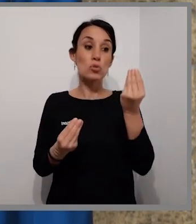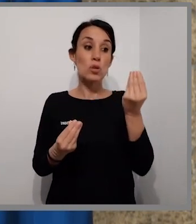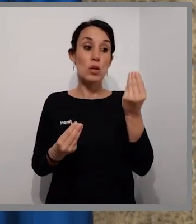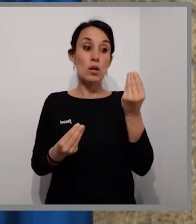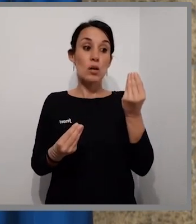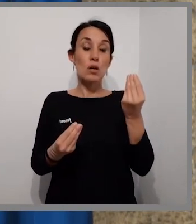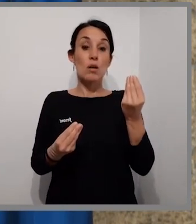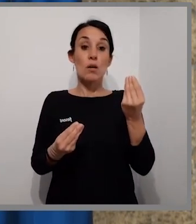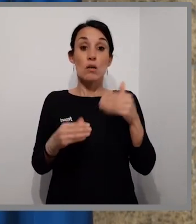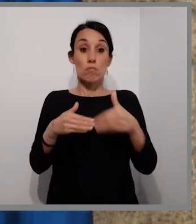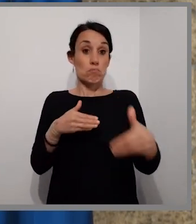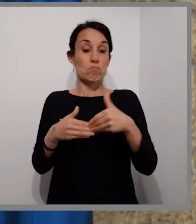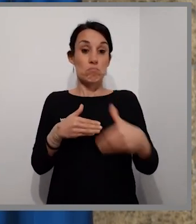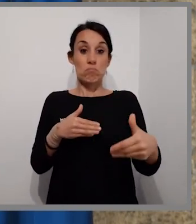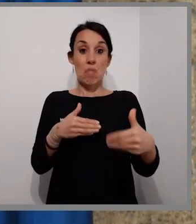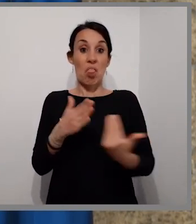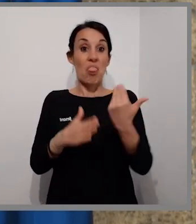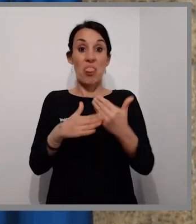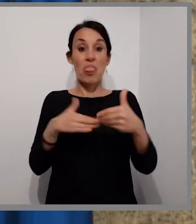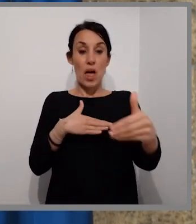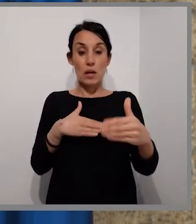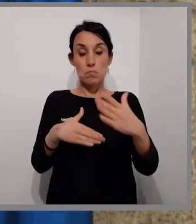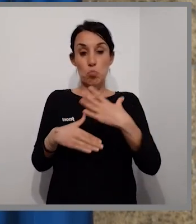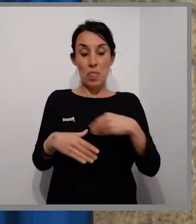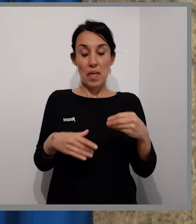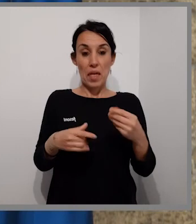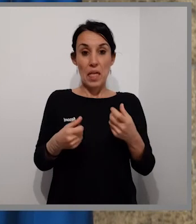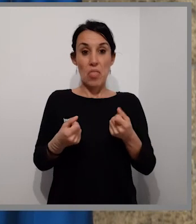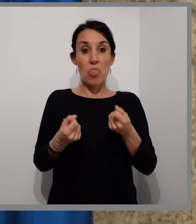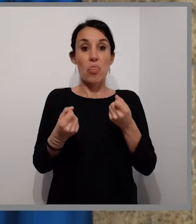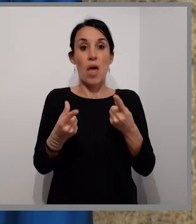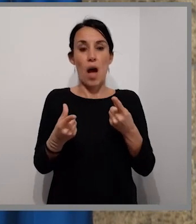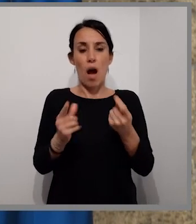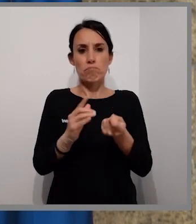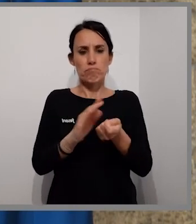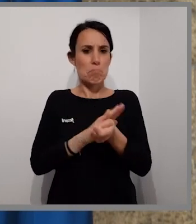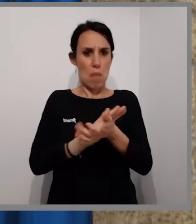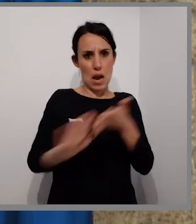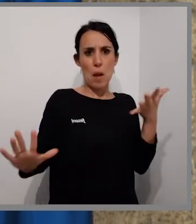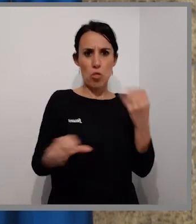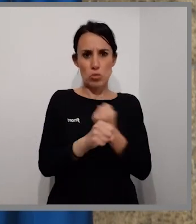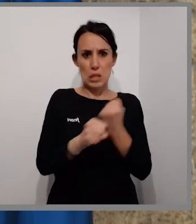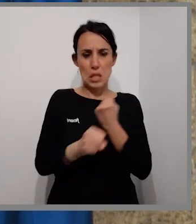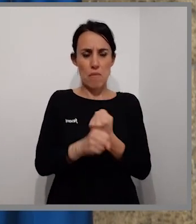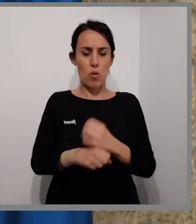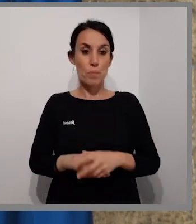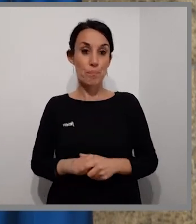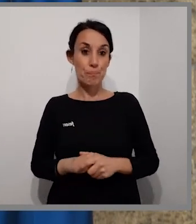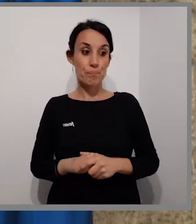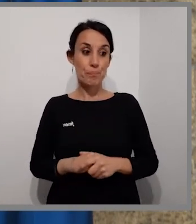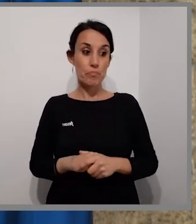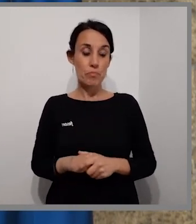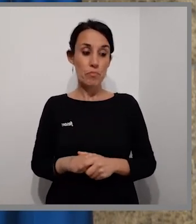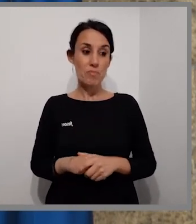pensamos que en los próximos días se dará un acelerón importante a esta